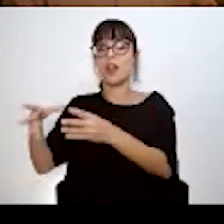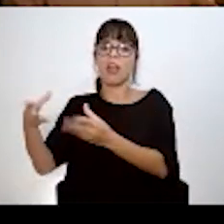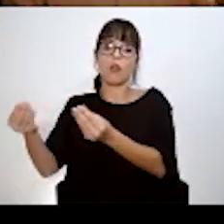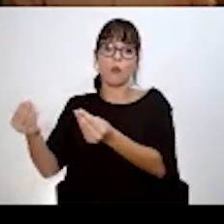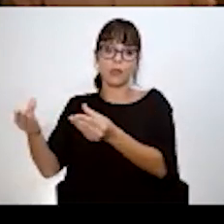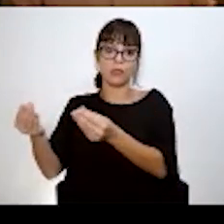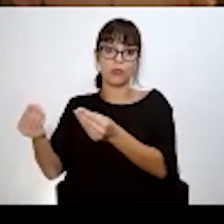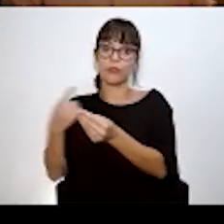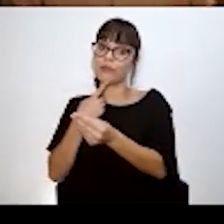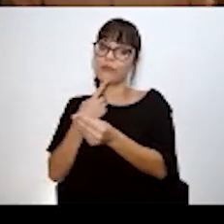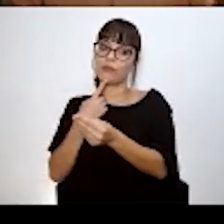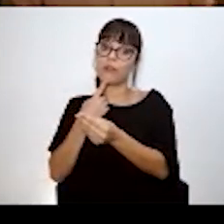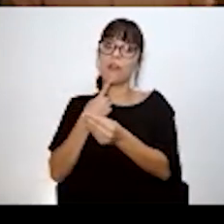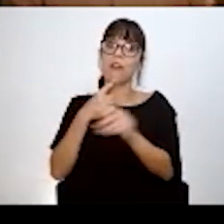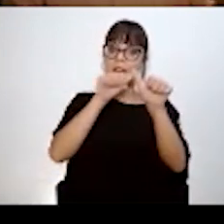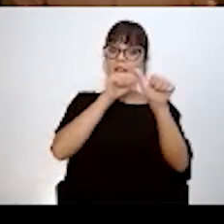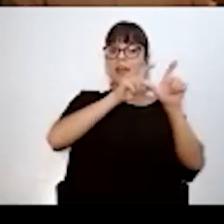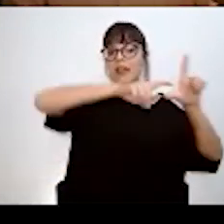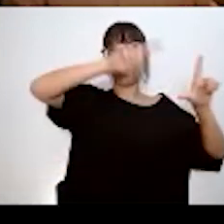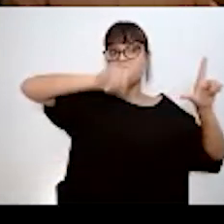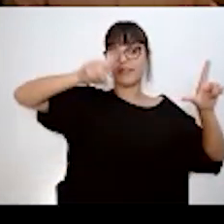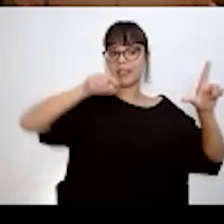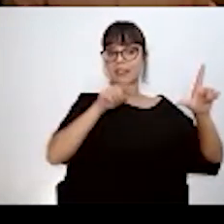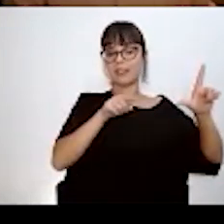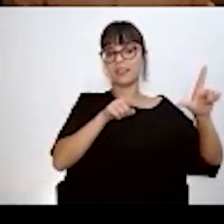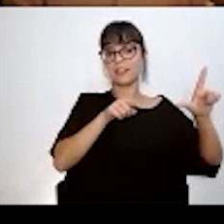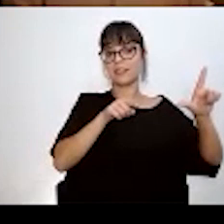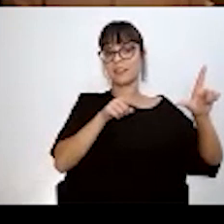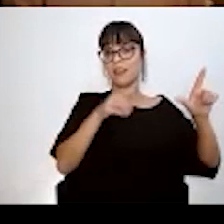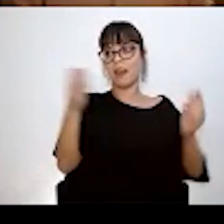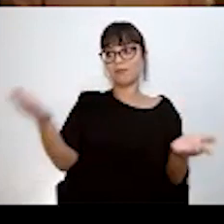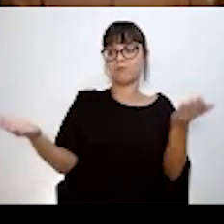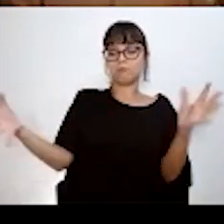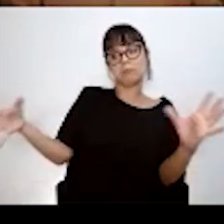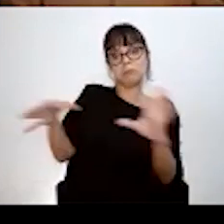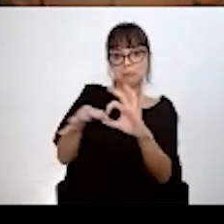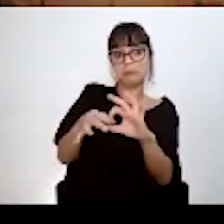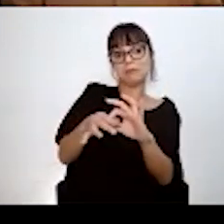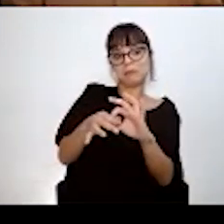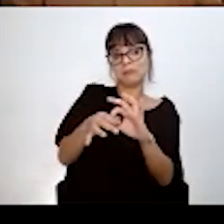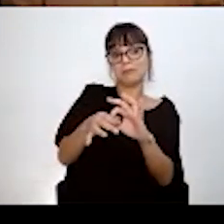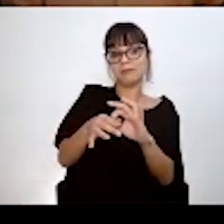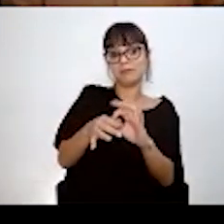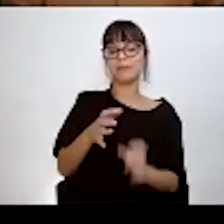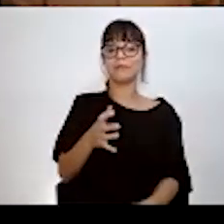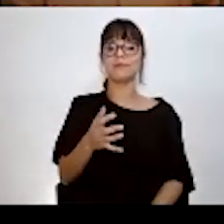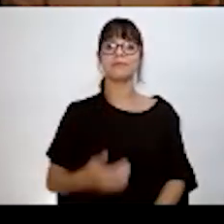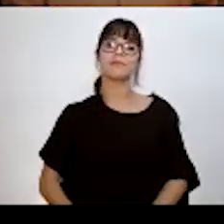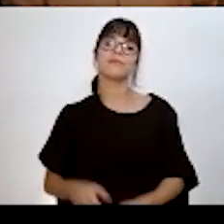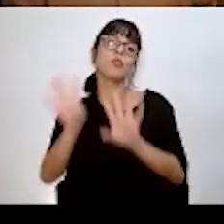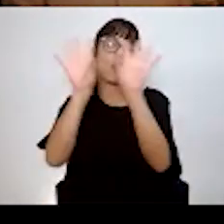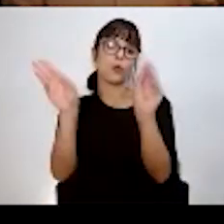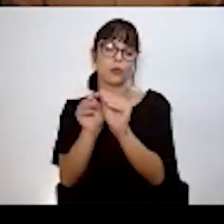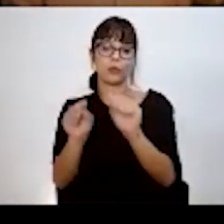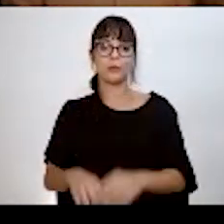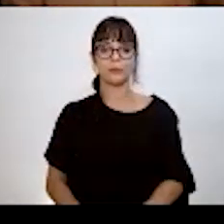gráfica de dinámica social que les estamos presentando. sí que nos encontramos con que efectivamente en